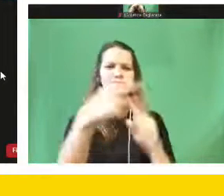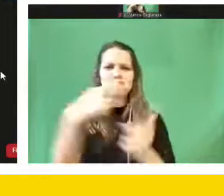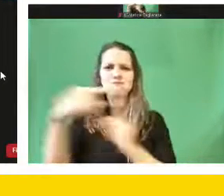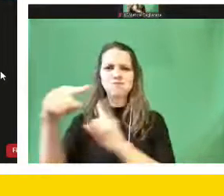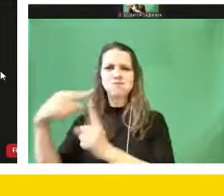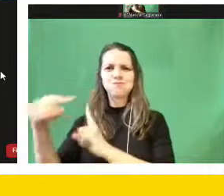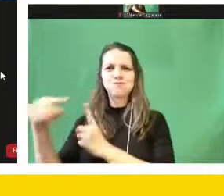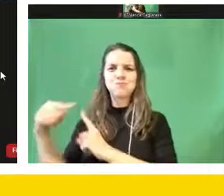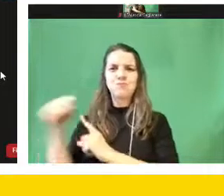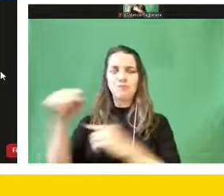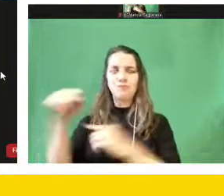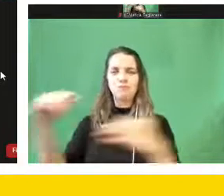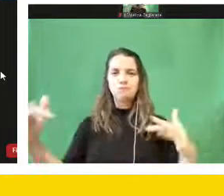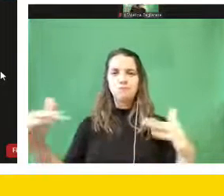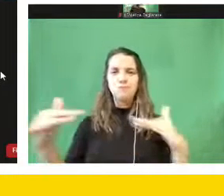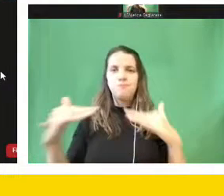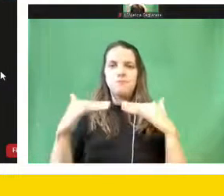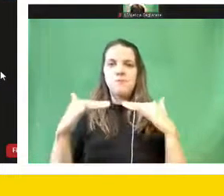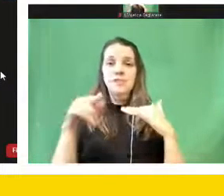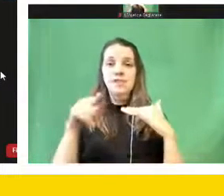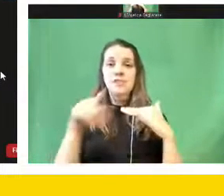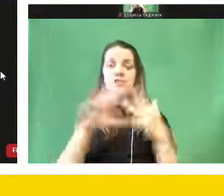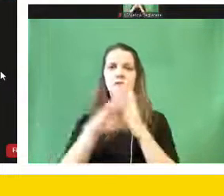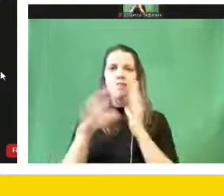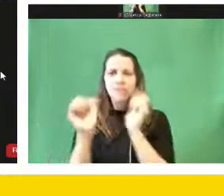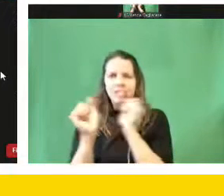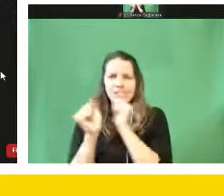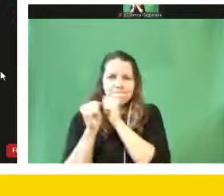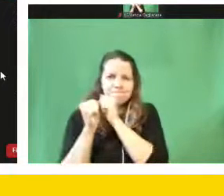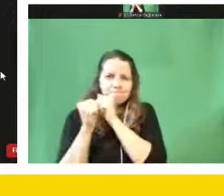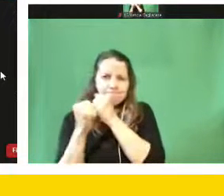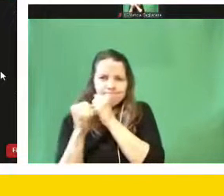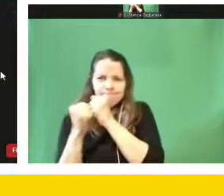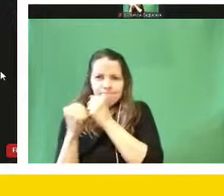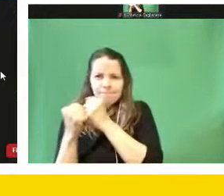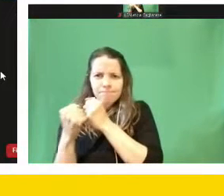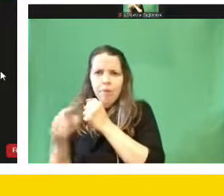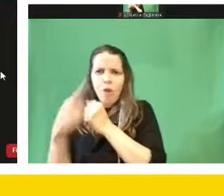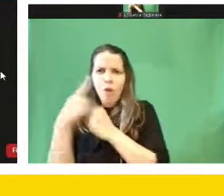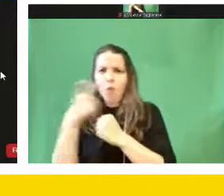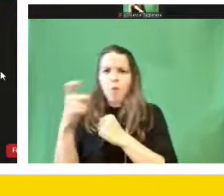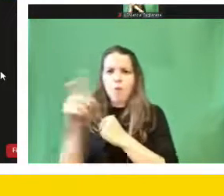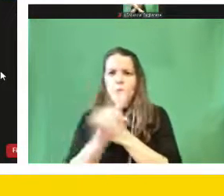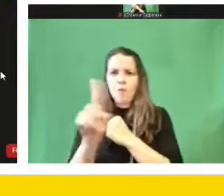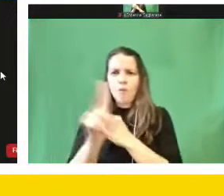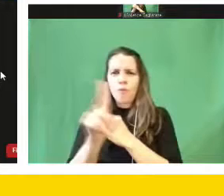estado ocultos e invisibilizados. Por supuesto también